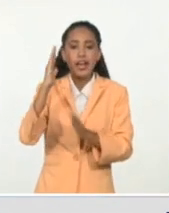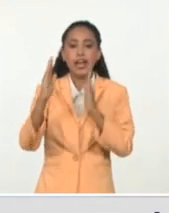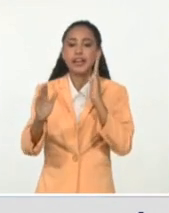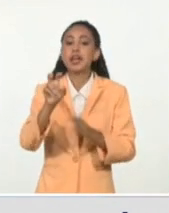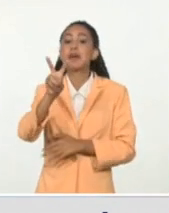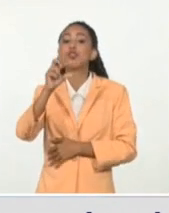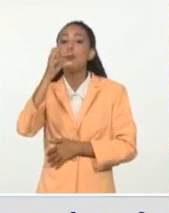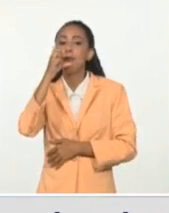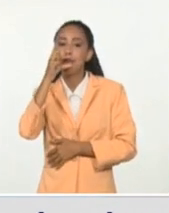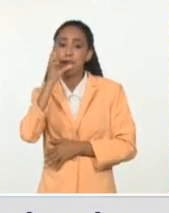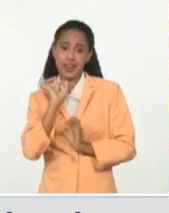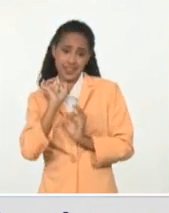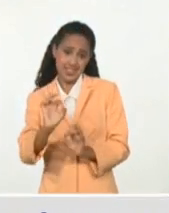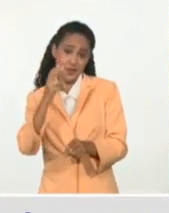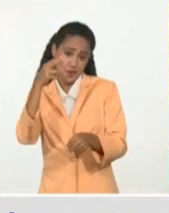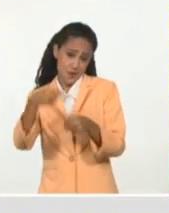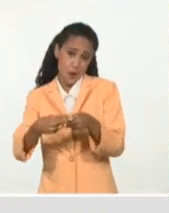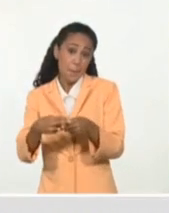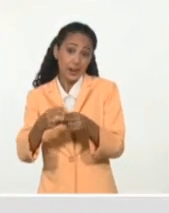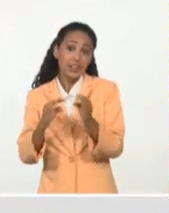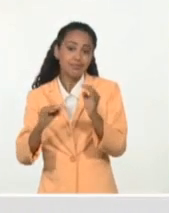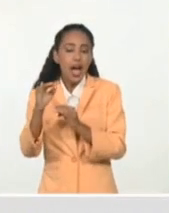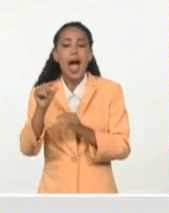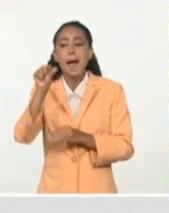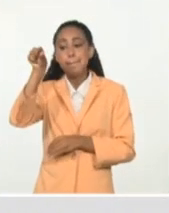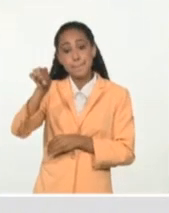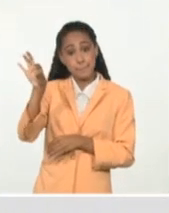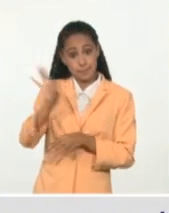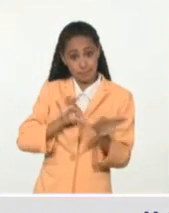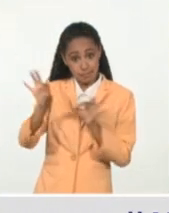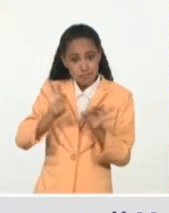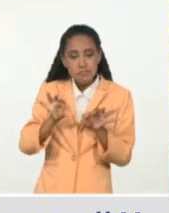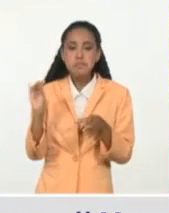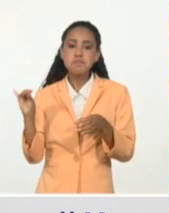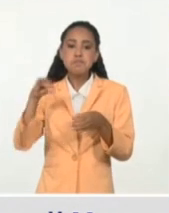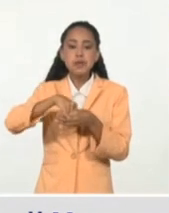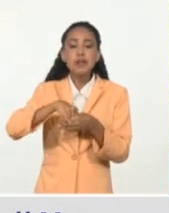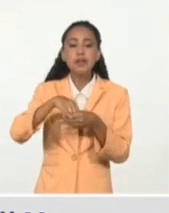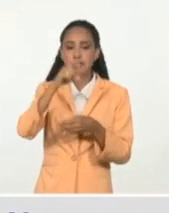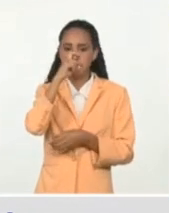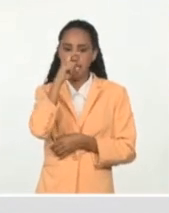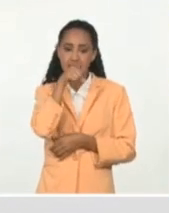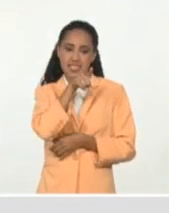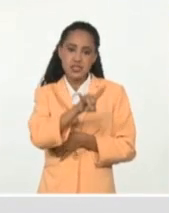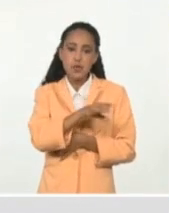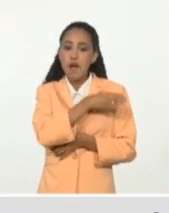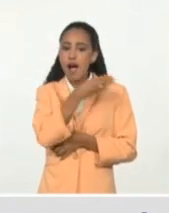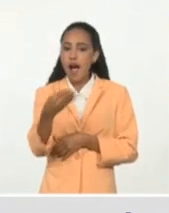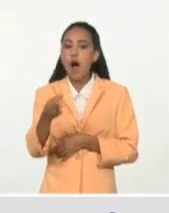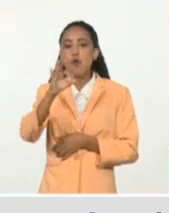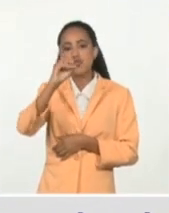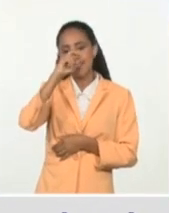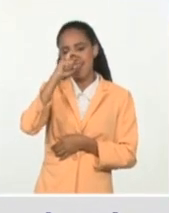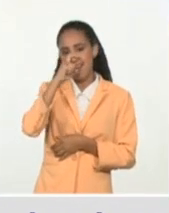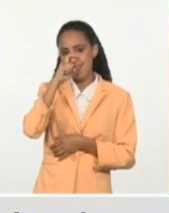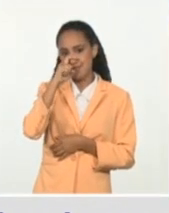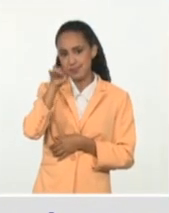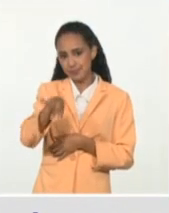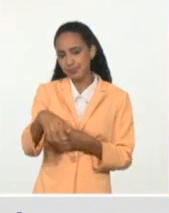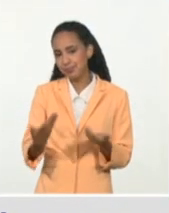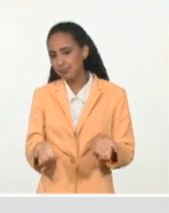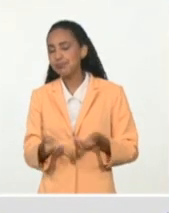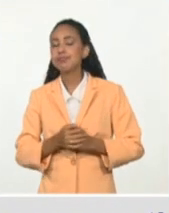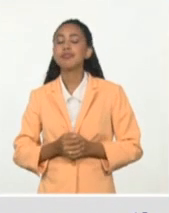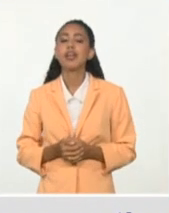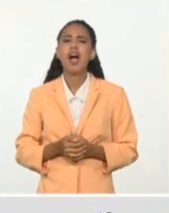se incluyeron voluntarios entre los 19 y los 80 años de edad. ¿Qué se espera de este ensayo clínico?